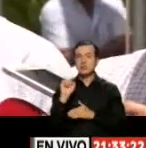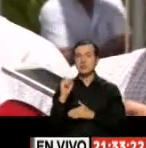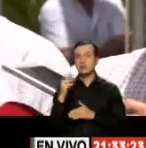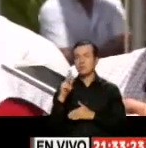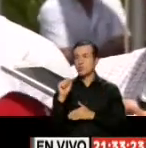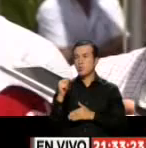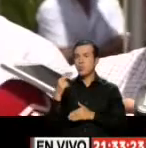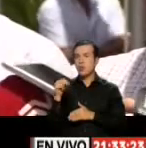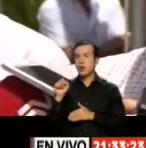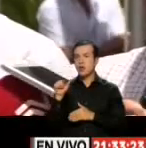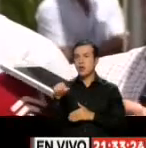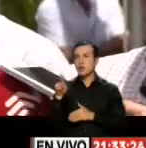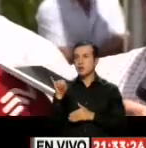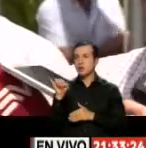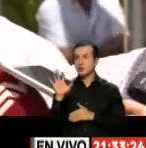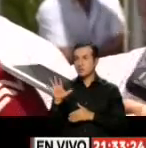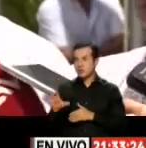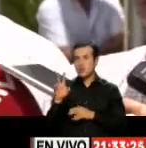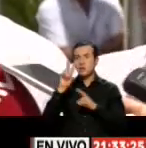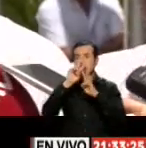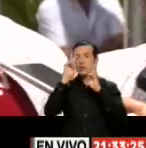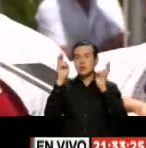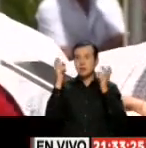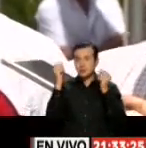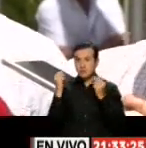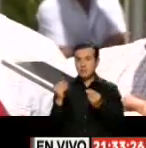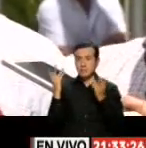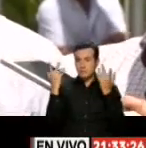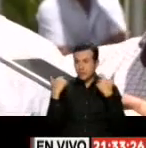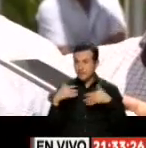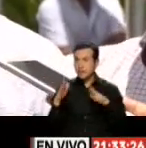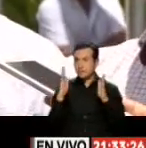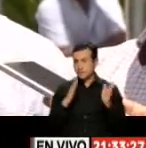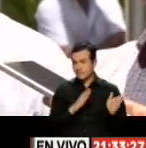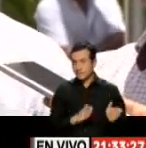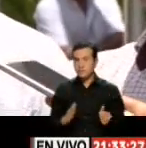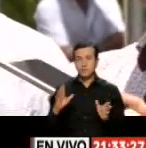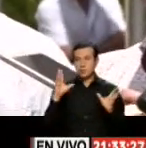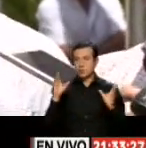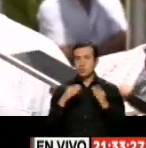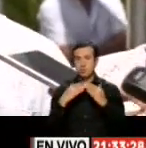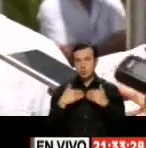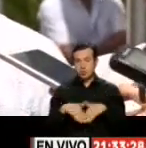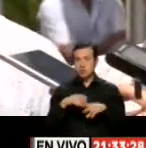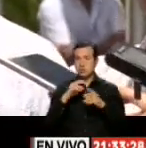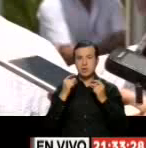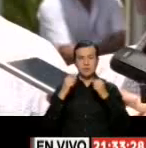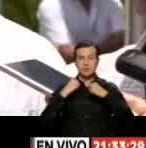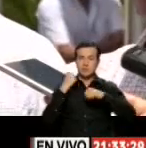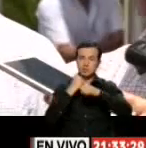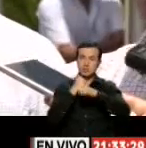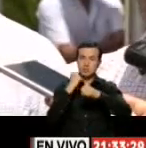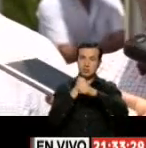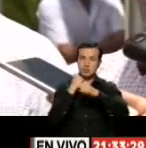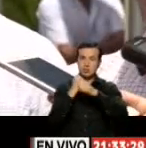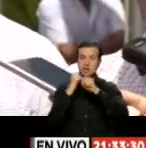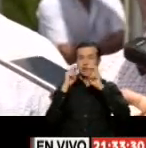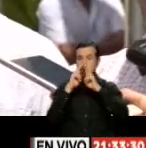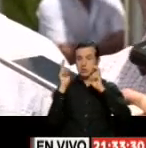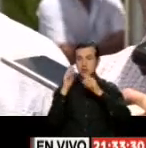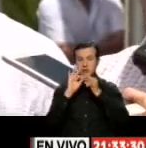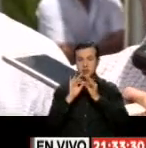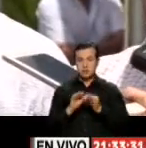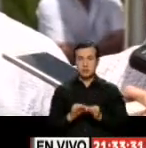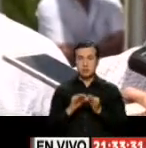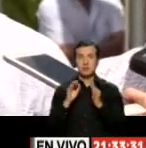Gualaquiza, también la aclaración de los temas de financiamiento que ya están definidos, y con eso se intensificarán los trabajos. El tema de